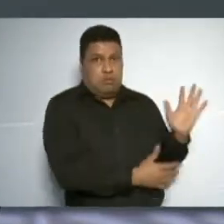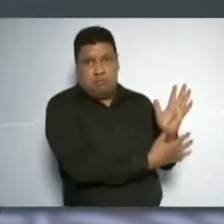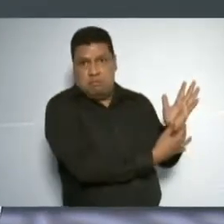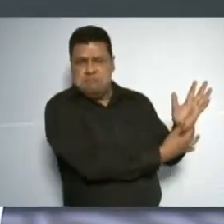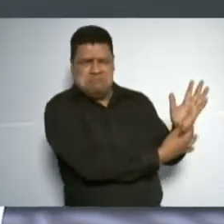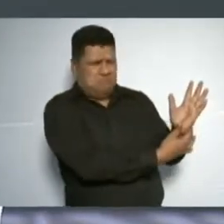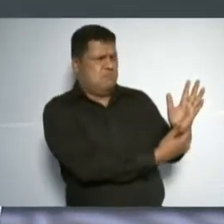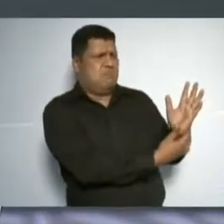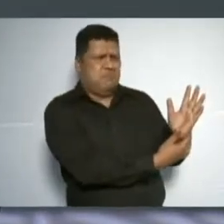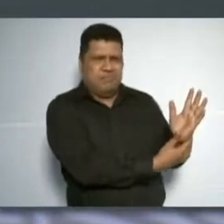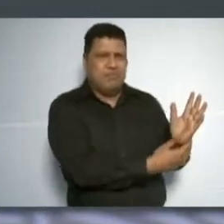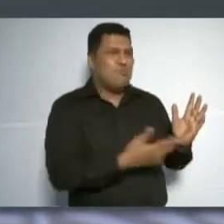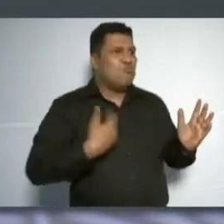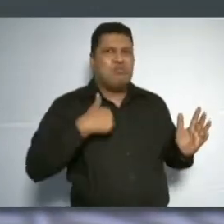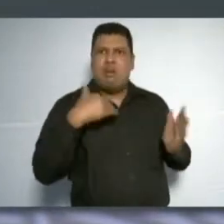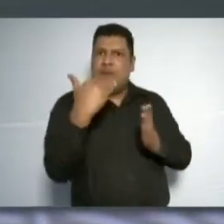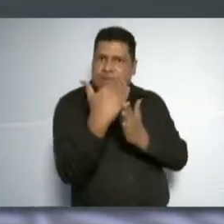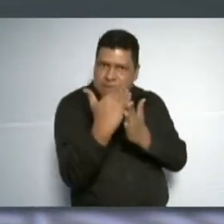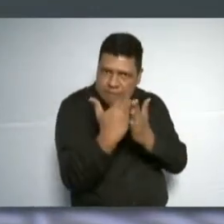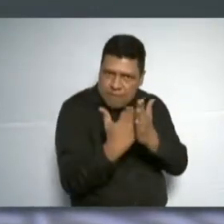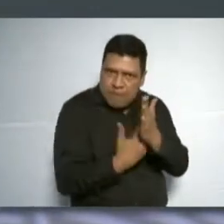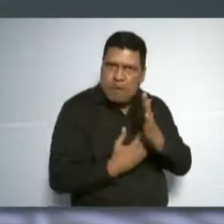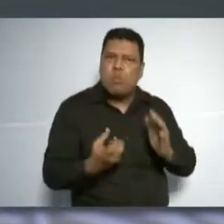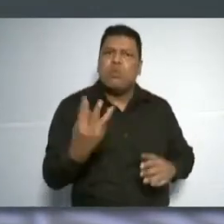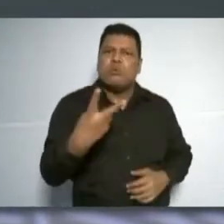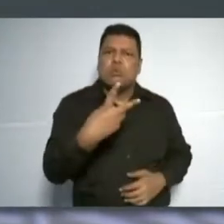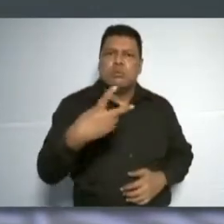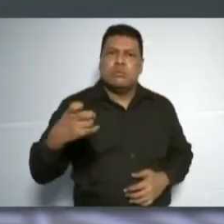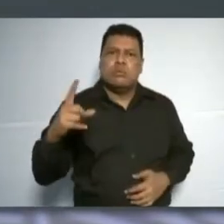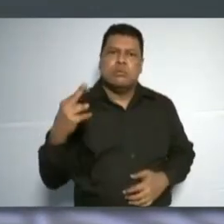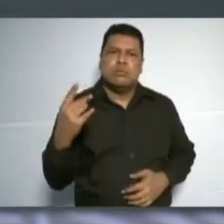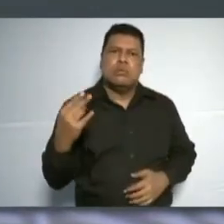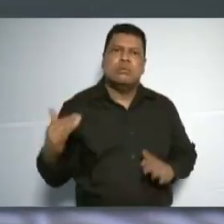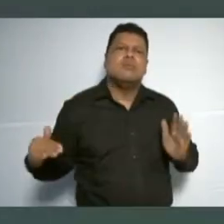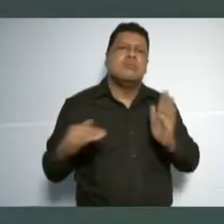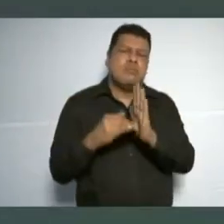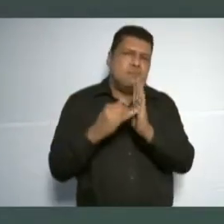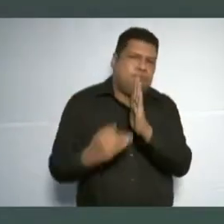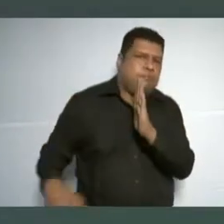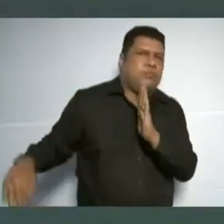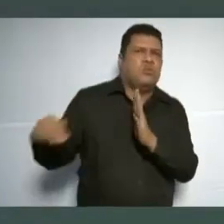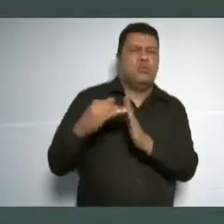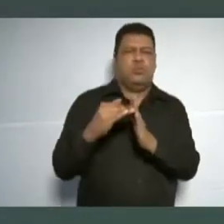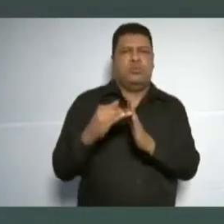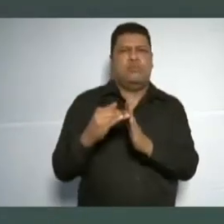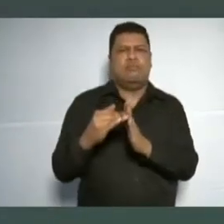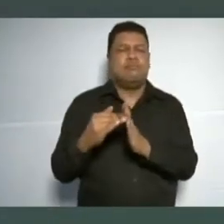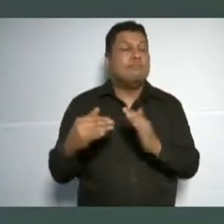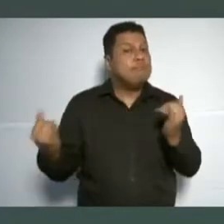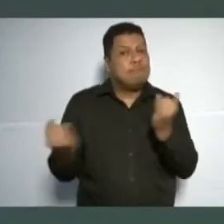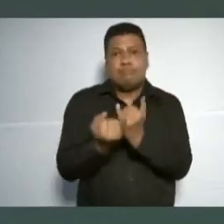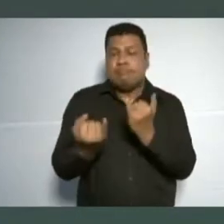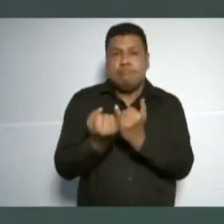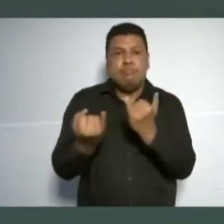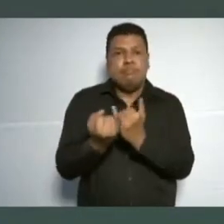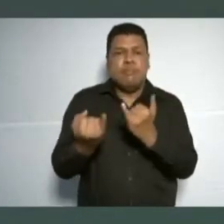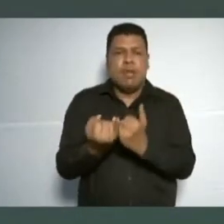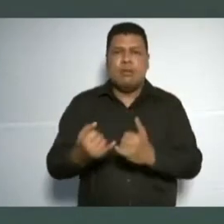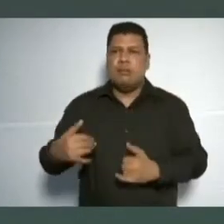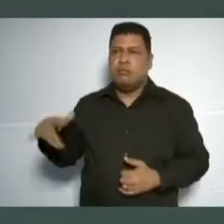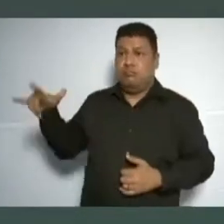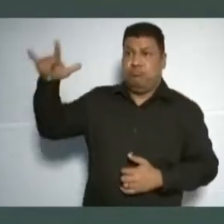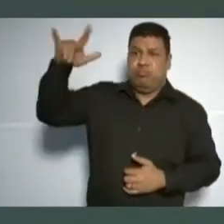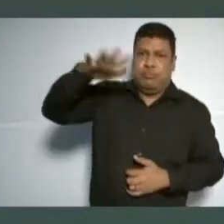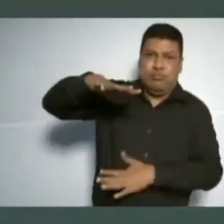costar el aeropuerto del lago de Texcoco. Pero además, el aeropuerto